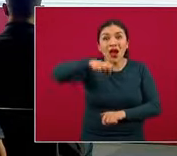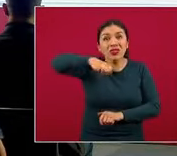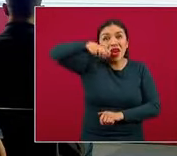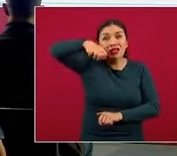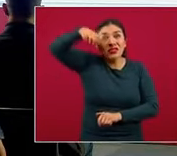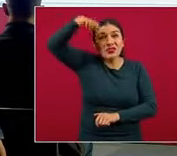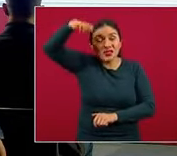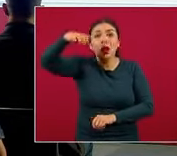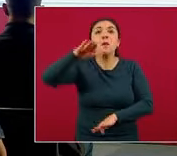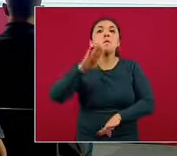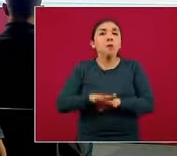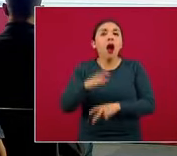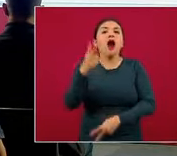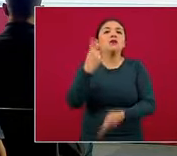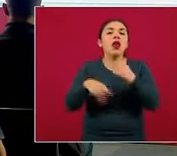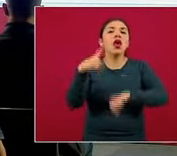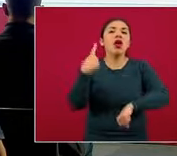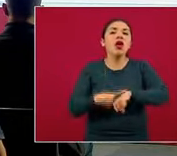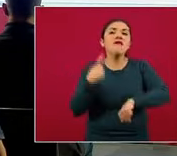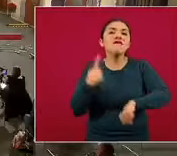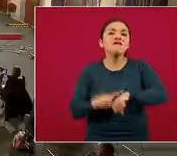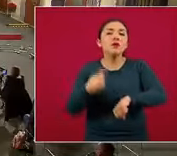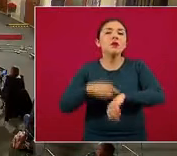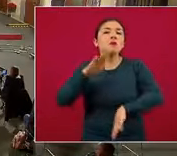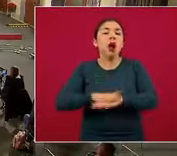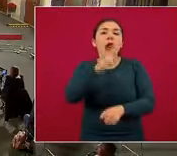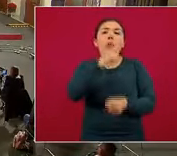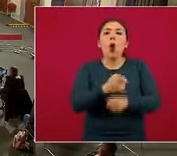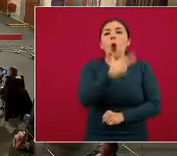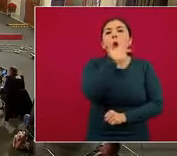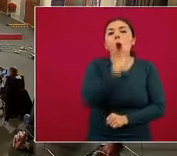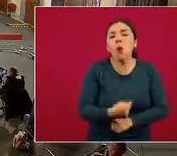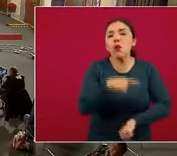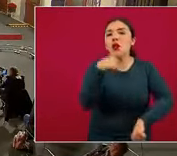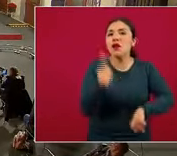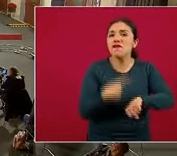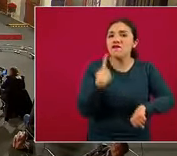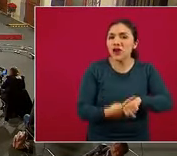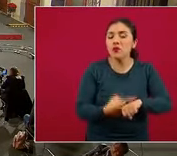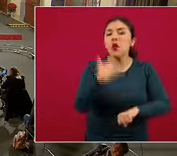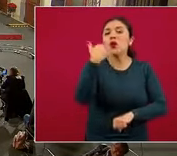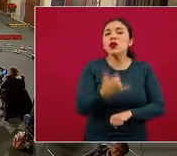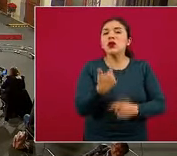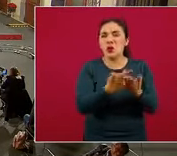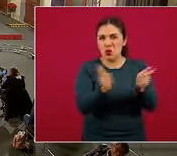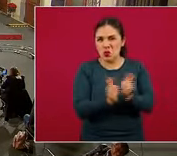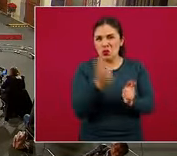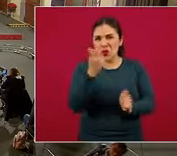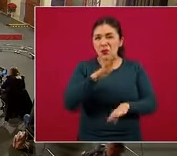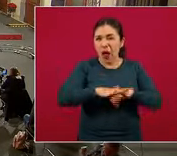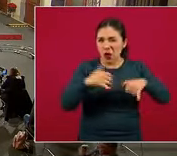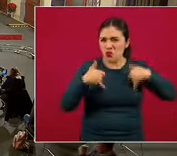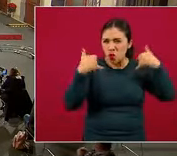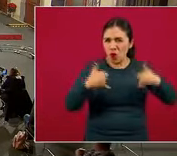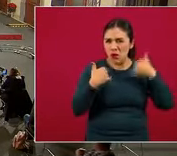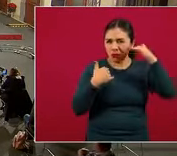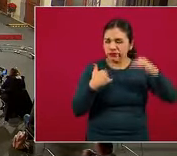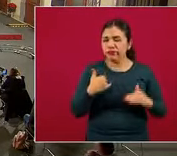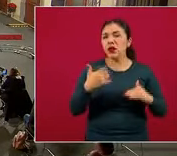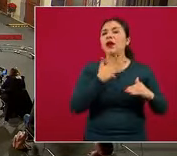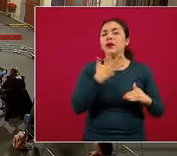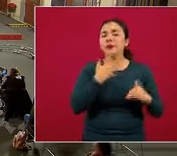la mayor carga de enfermedad empieza a ser en los hombres, y en los grupos que comentábamos más jóvenes, pues tenemos